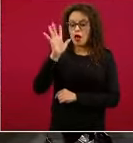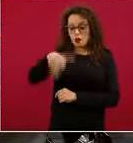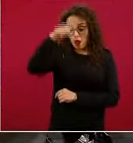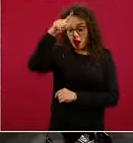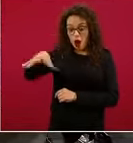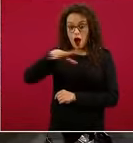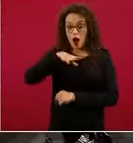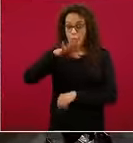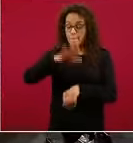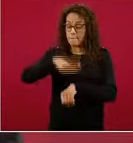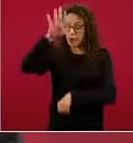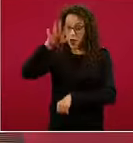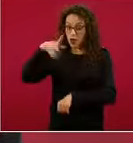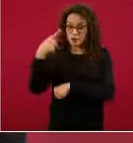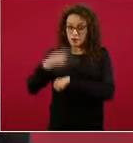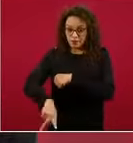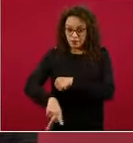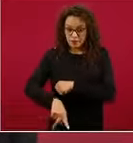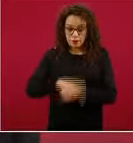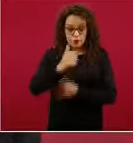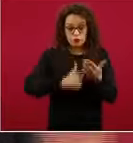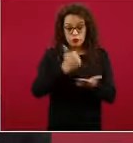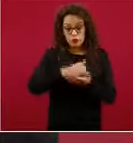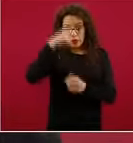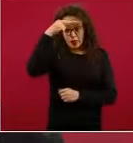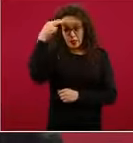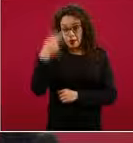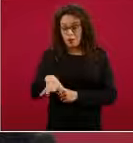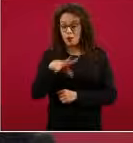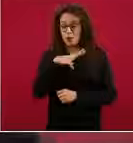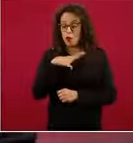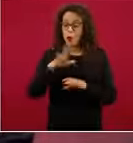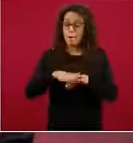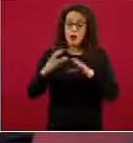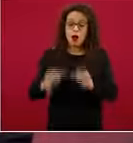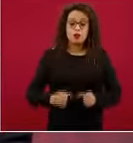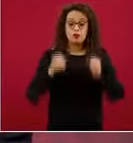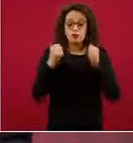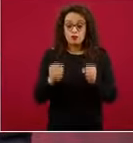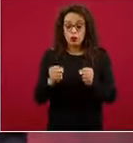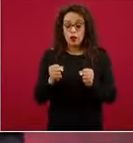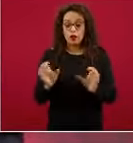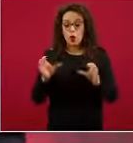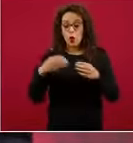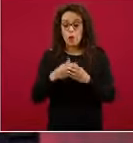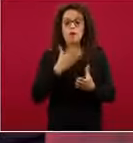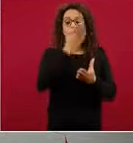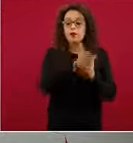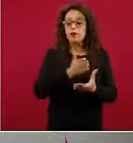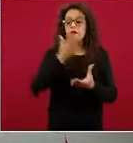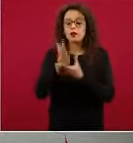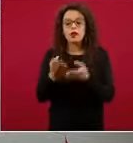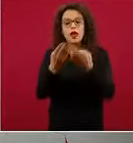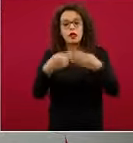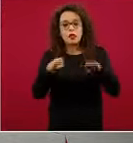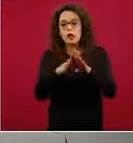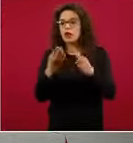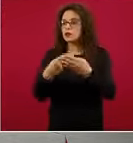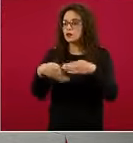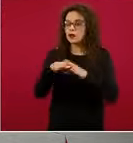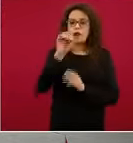riesgo. En la Ciudad de México es muy extenso el trabajo de las brigadas comunitarias que van casa por casa, han dispuesto de